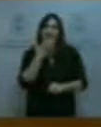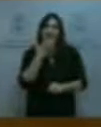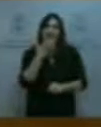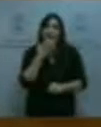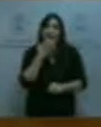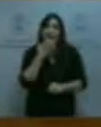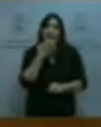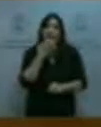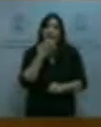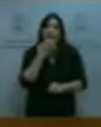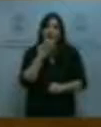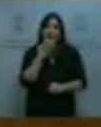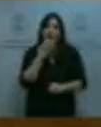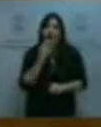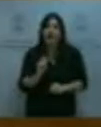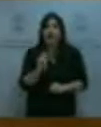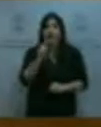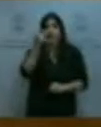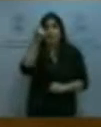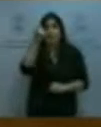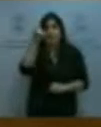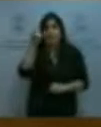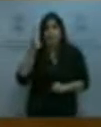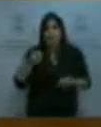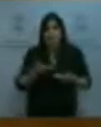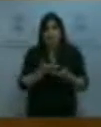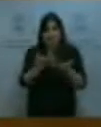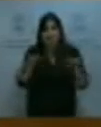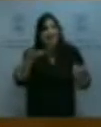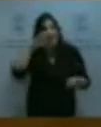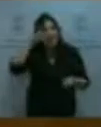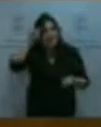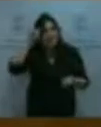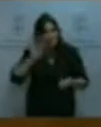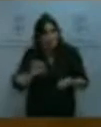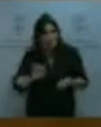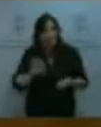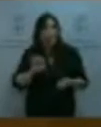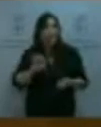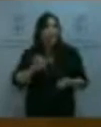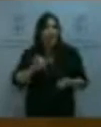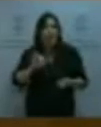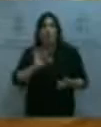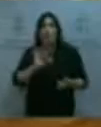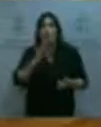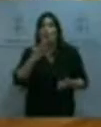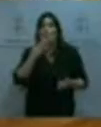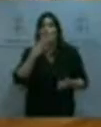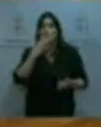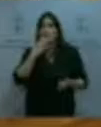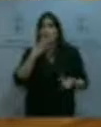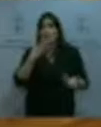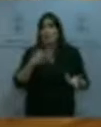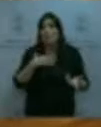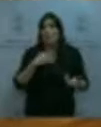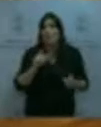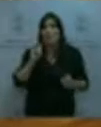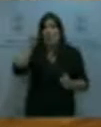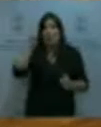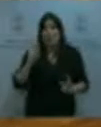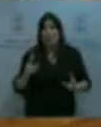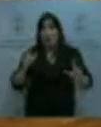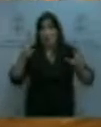electricidad, cuando pueda haber situaciones de desabastecimiento. Y en Asturias, no sé